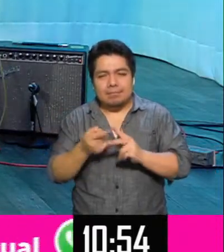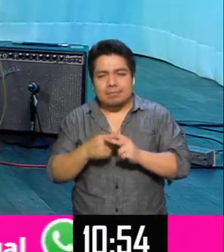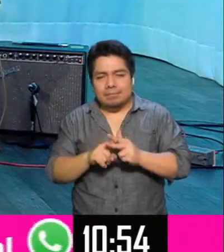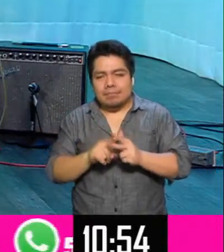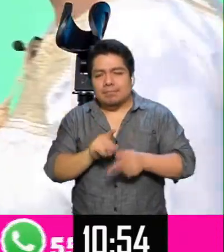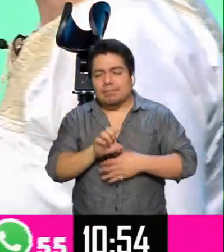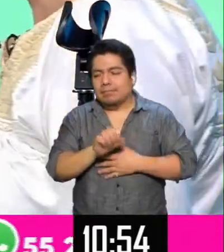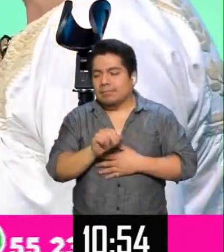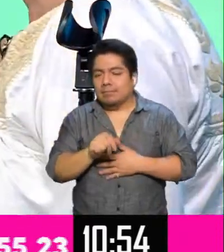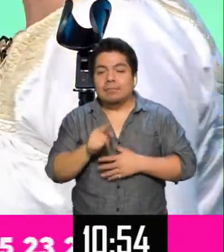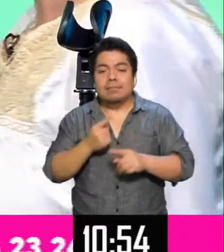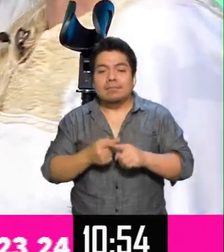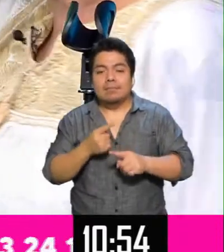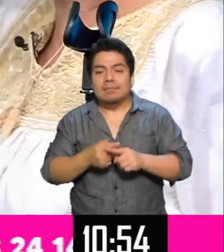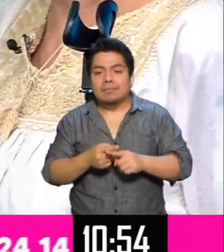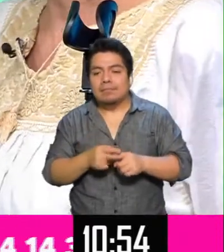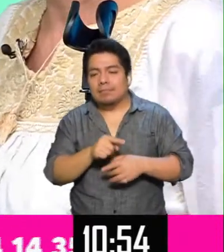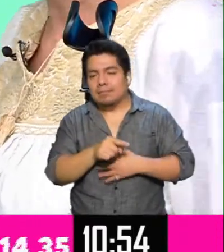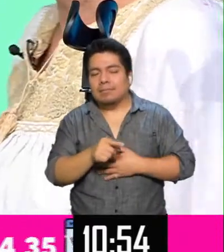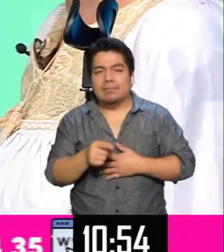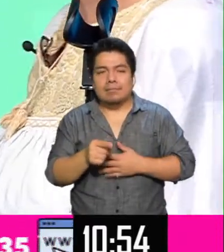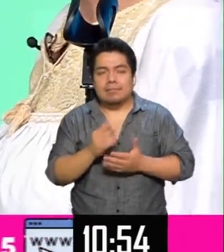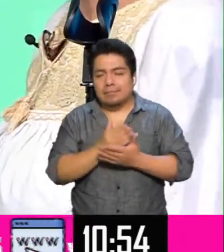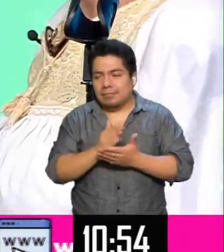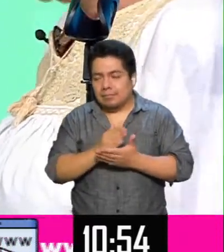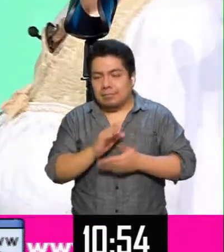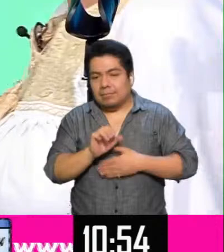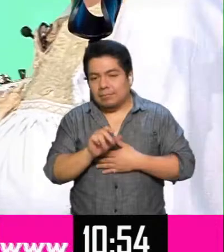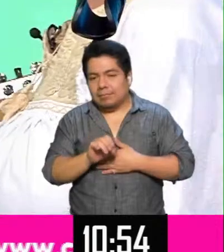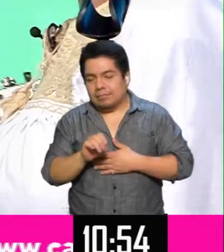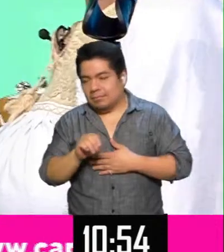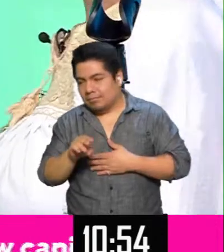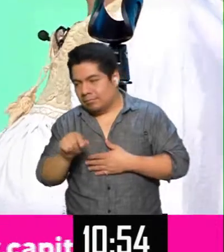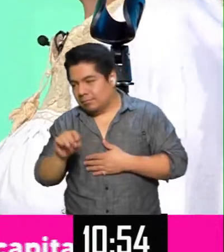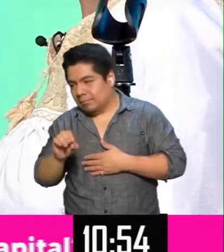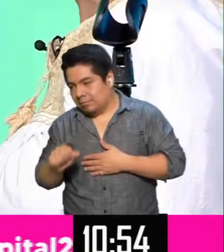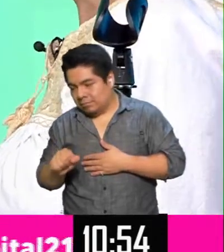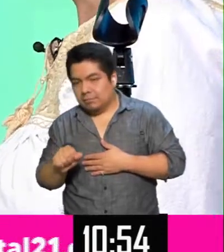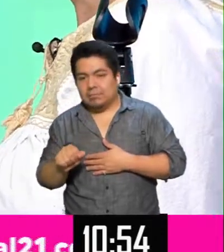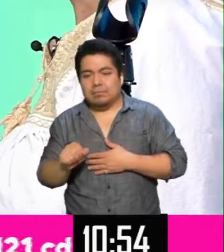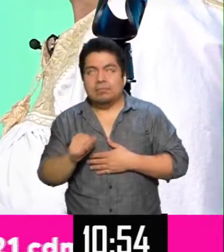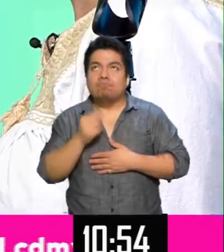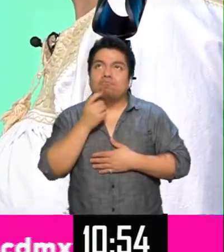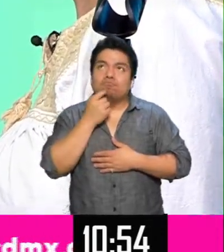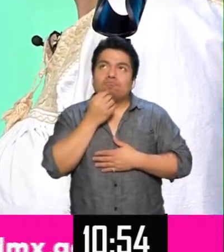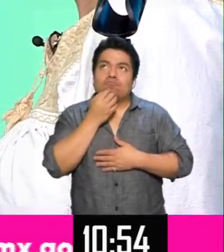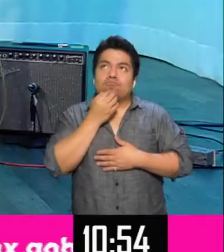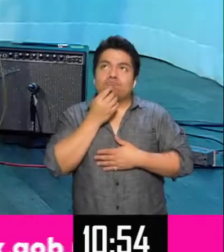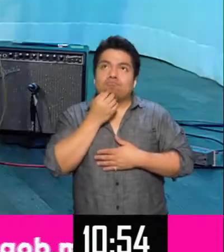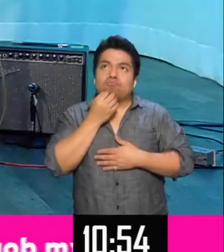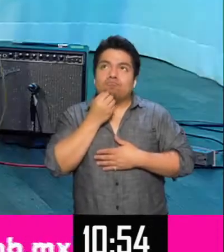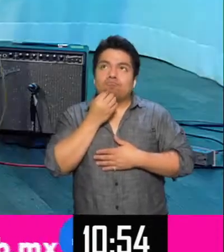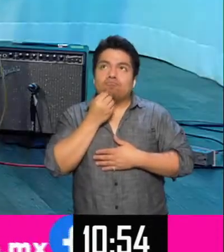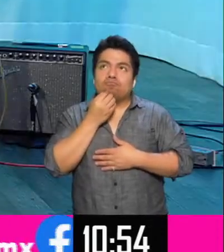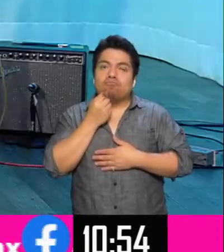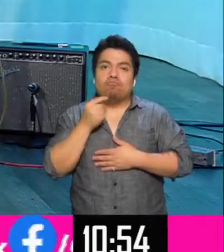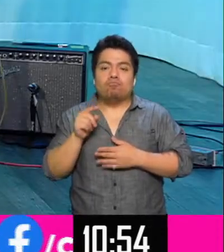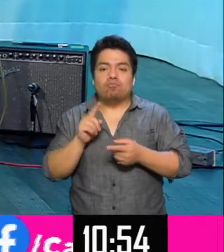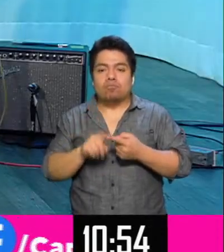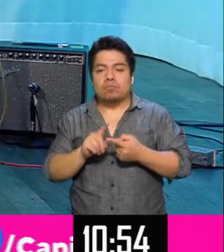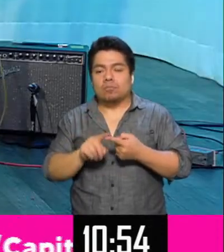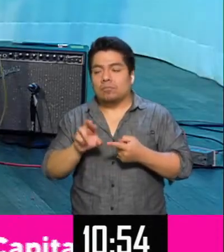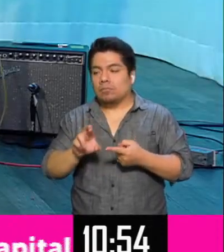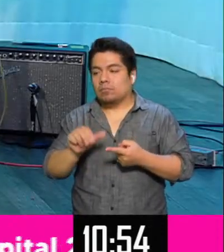Screamland. ¿A quién oía? Aparte de... Aparte de Screaming Ay. Headless Torsos. Claro. Ah, yo tenía más influencias, de hecho, de